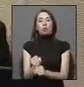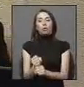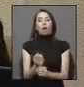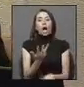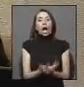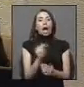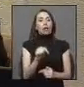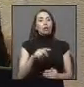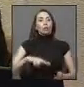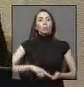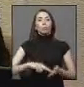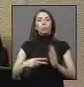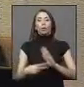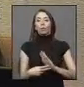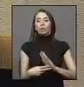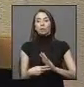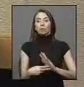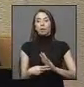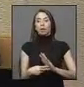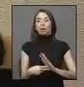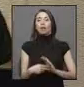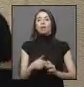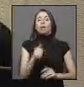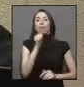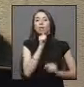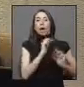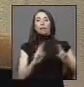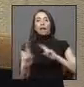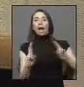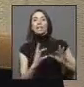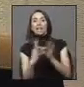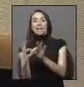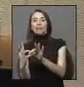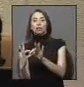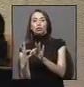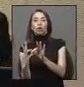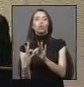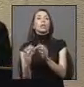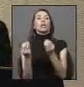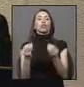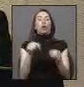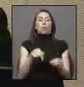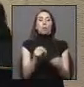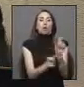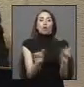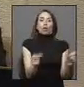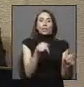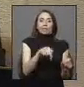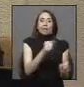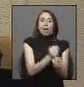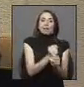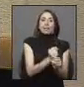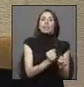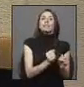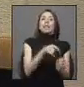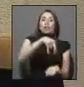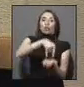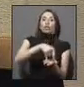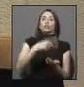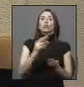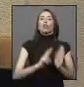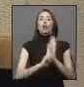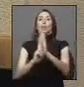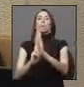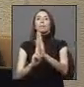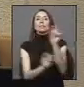tenemos hoy día el problema de falta de correlación en la representación aquí en este Congreso, es básicamente por los límites